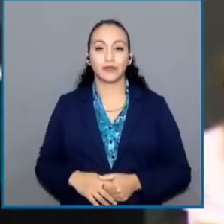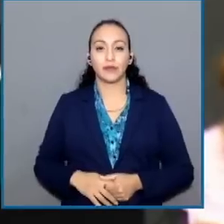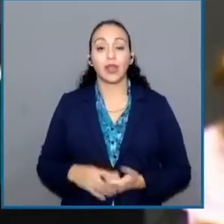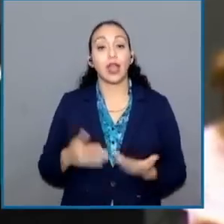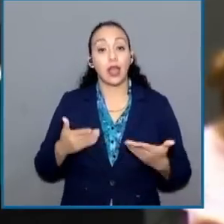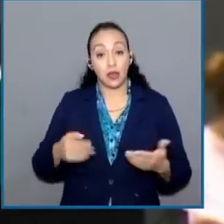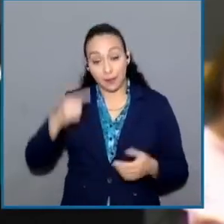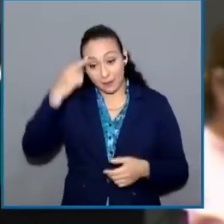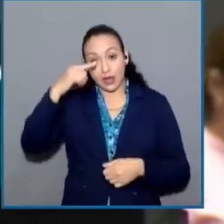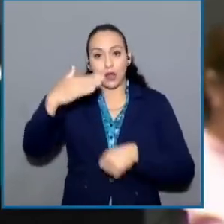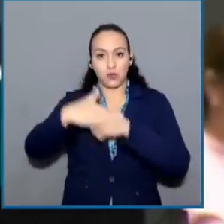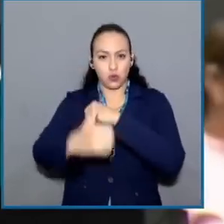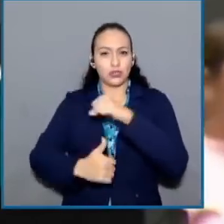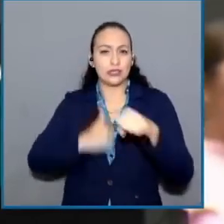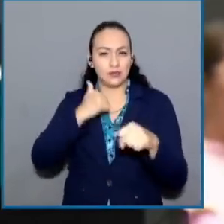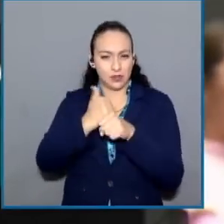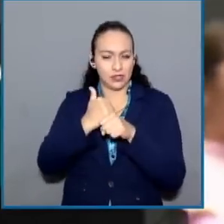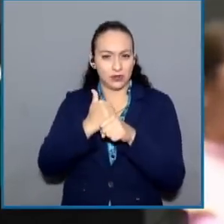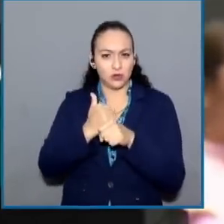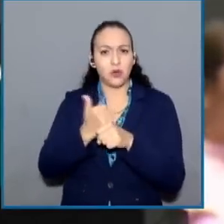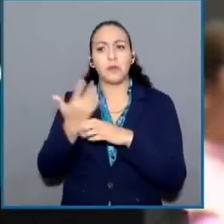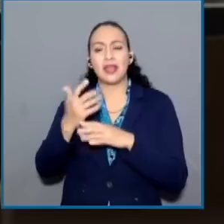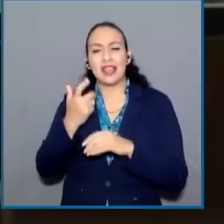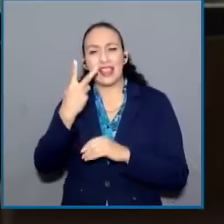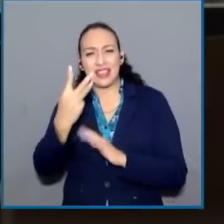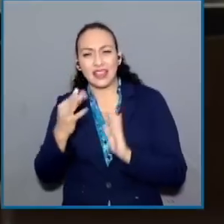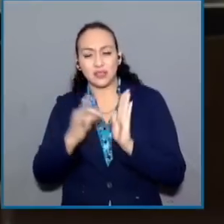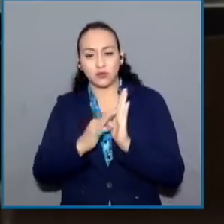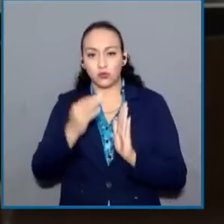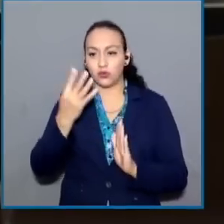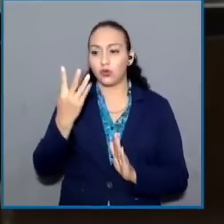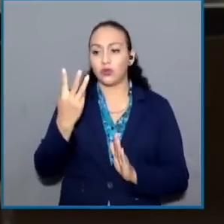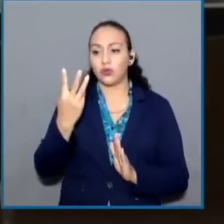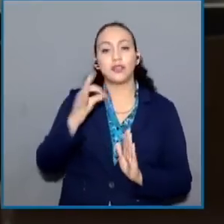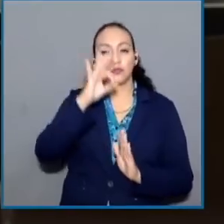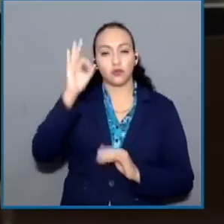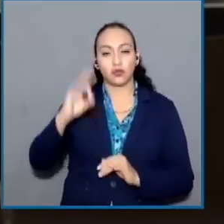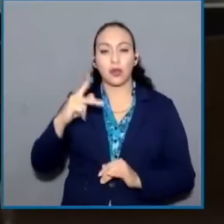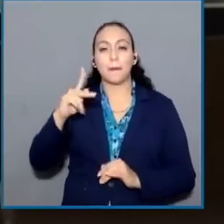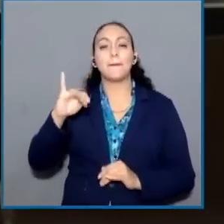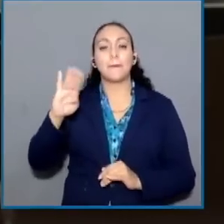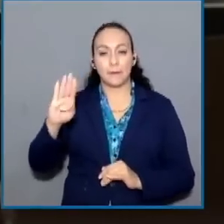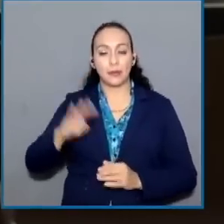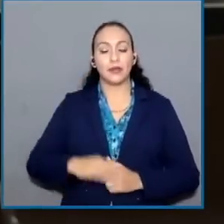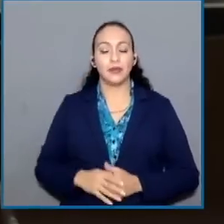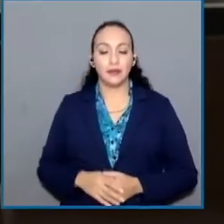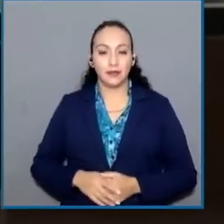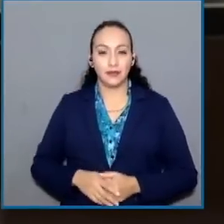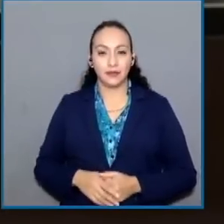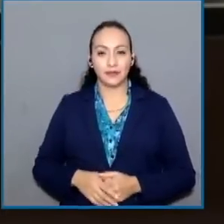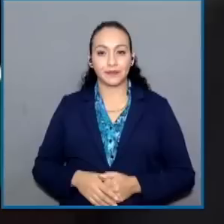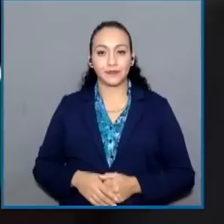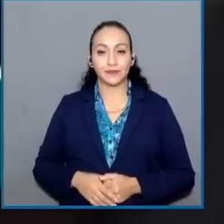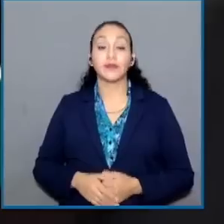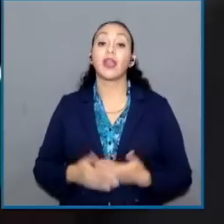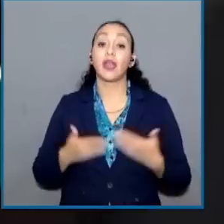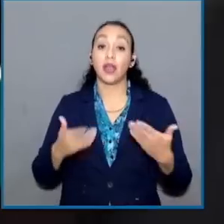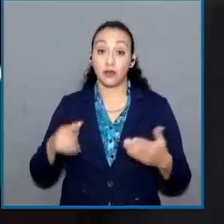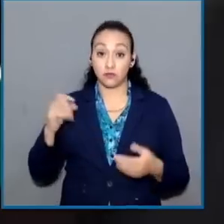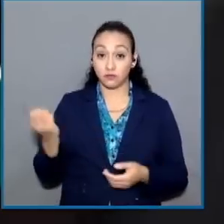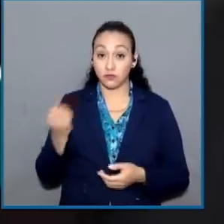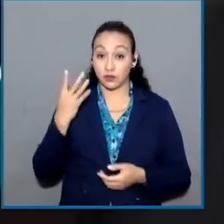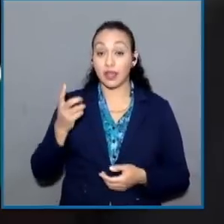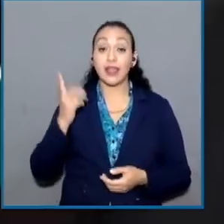año representará el 3.9% del Producto Interno Bruto. En el acto, diputados de oposición